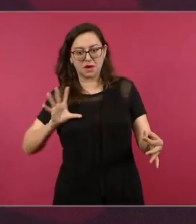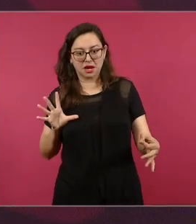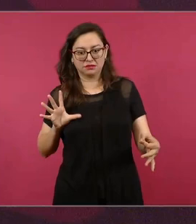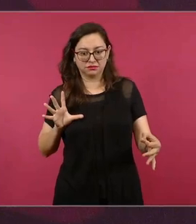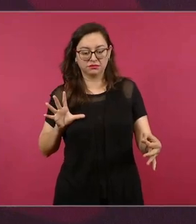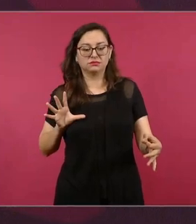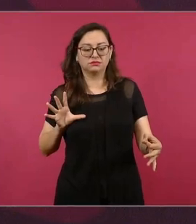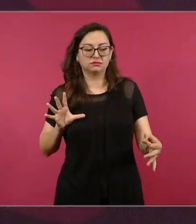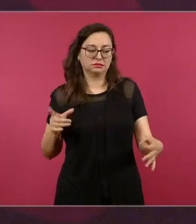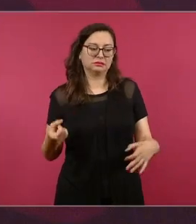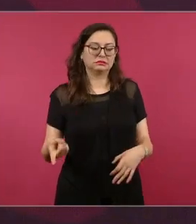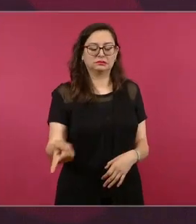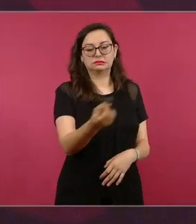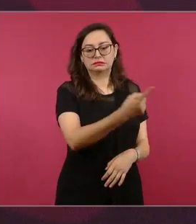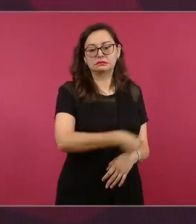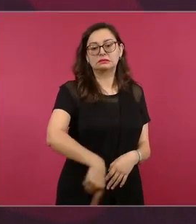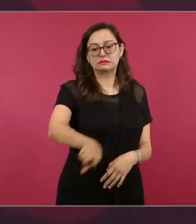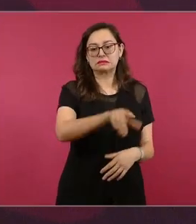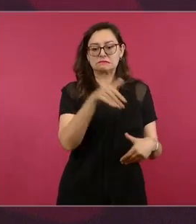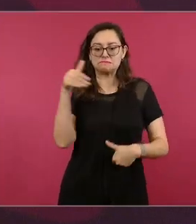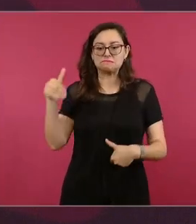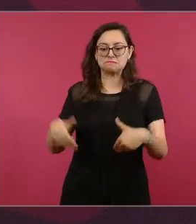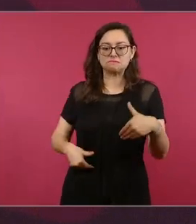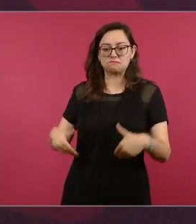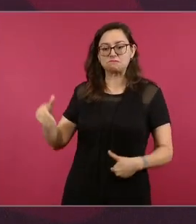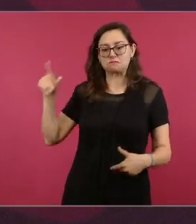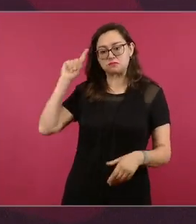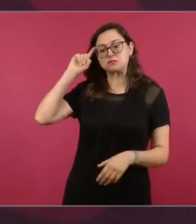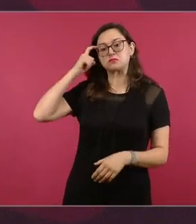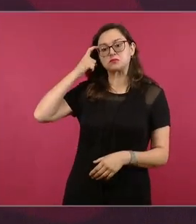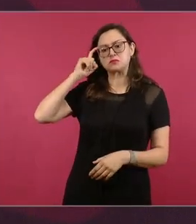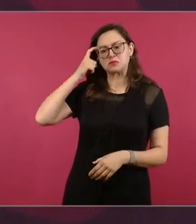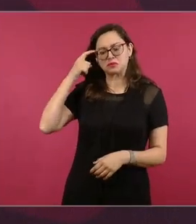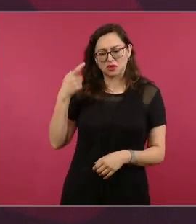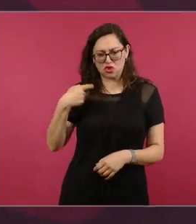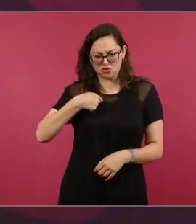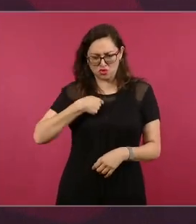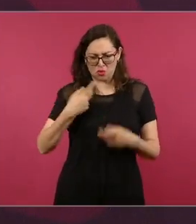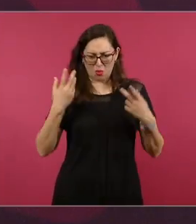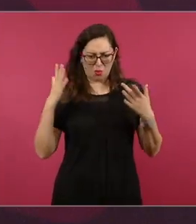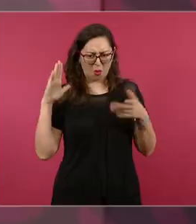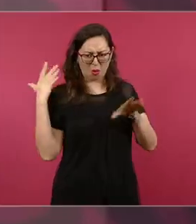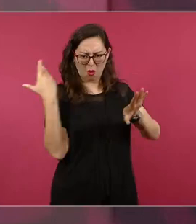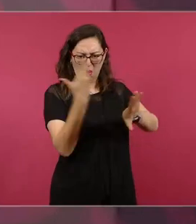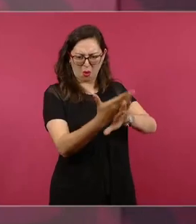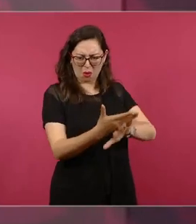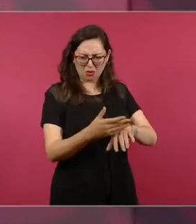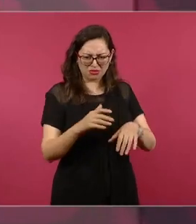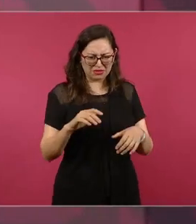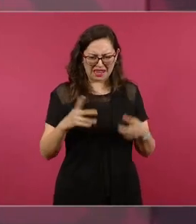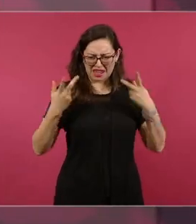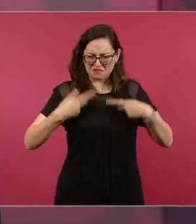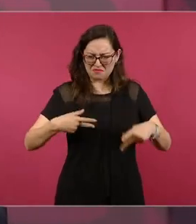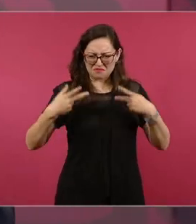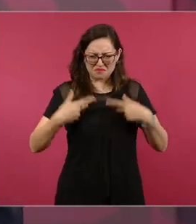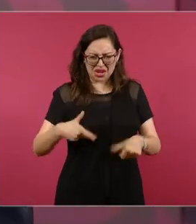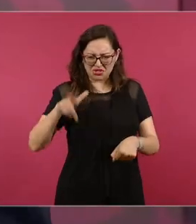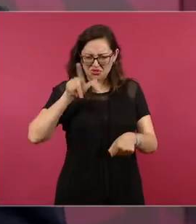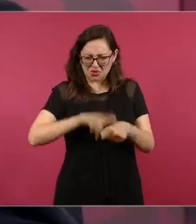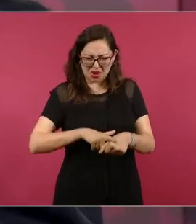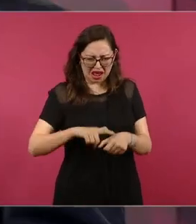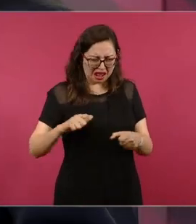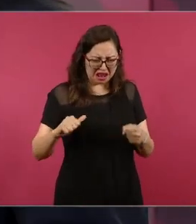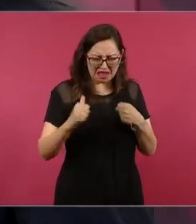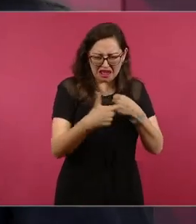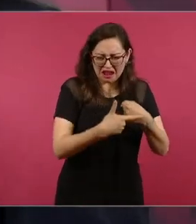y ese es el malestar pero no es un asunto personal ni de represalias